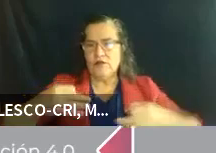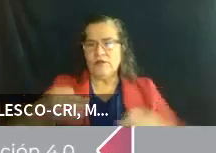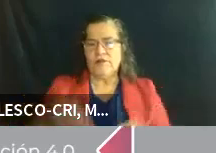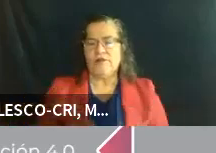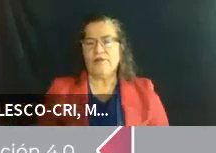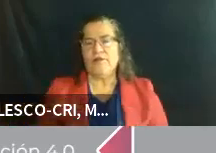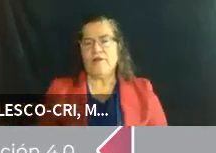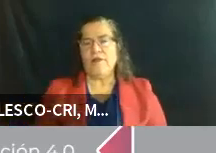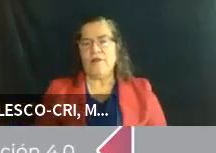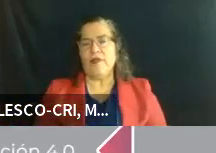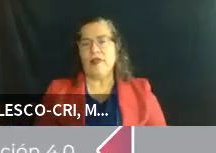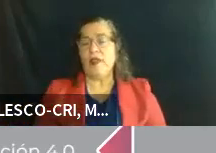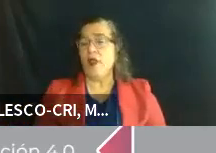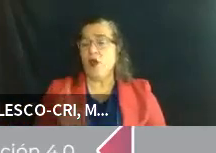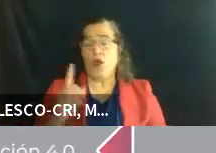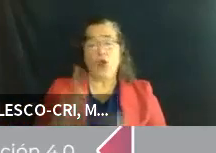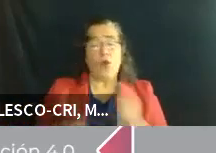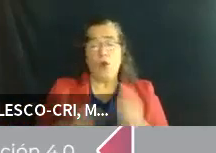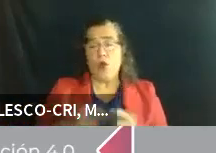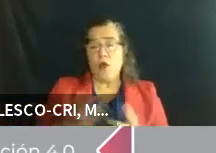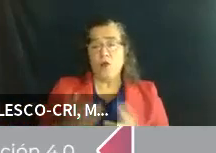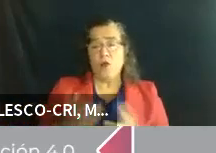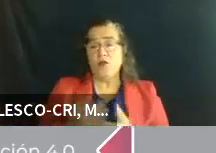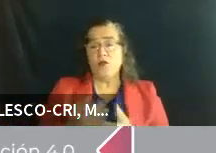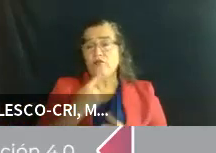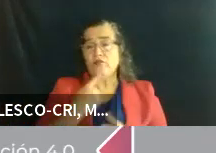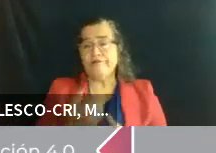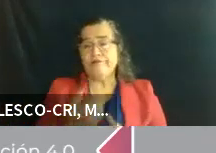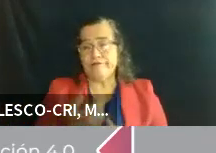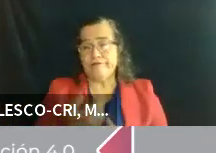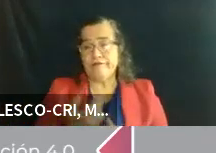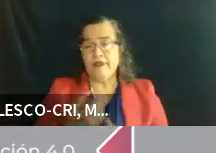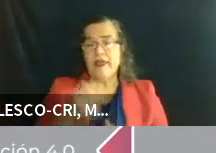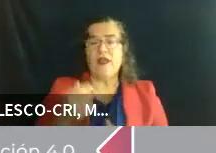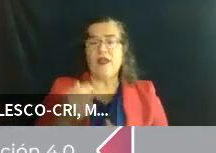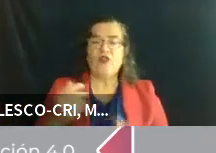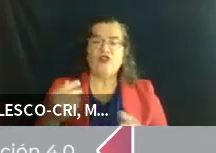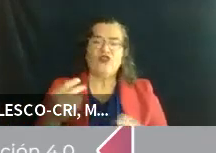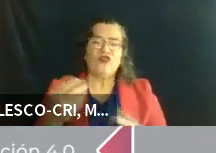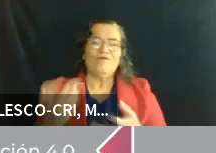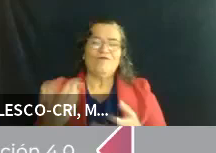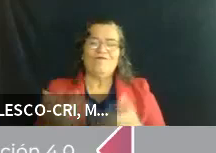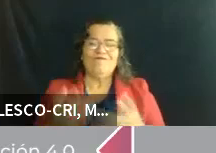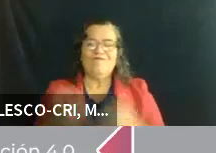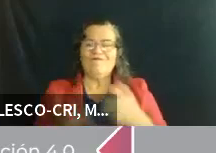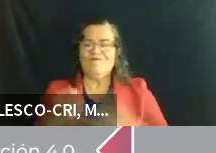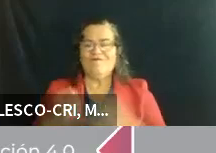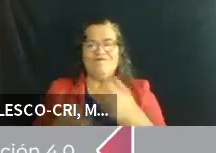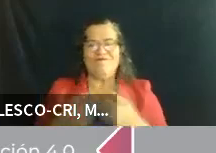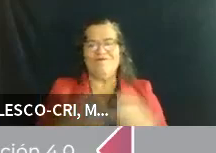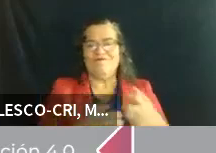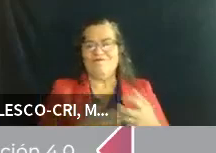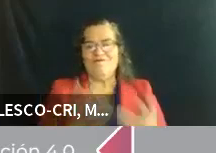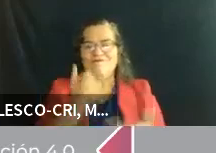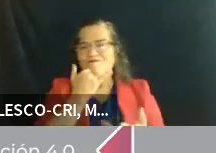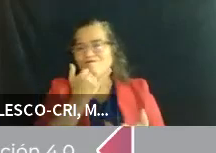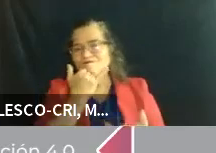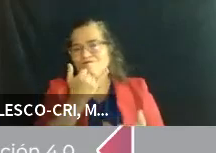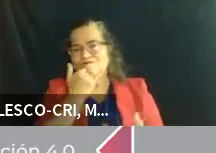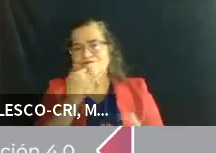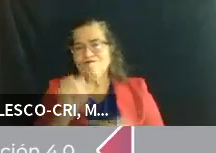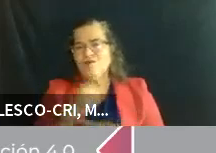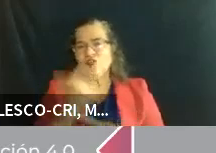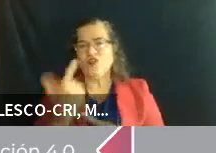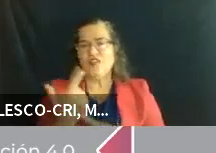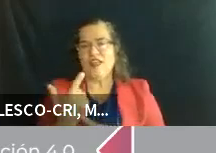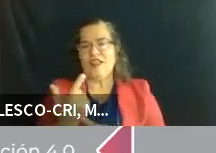No podemos dejar de mencionar las inequidades que también genera este avance de la tecnología. Sabemos